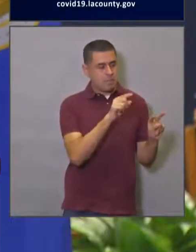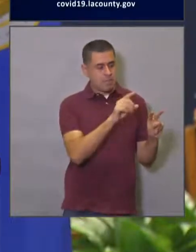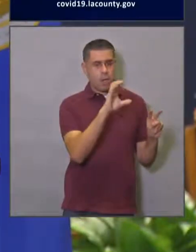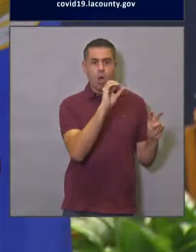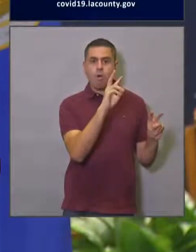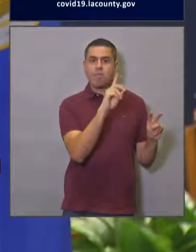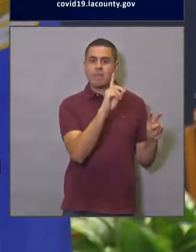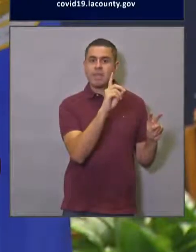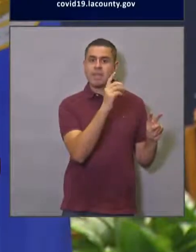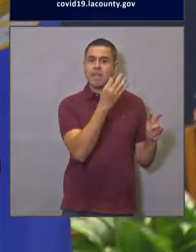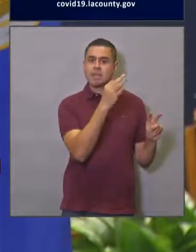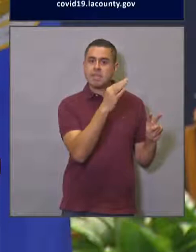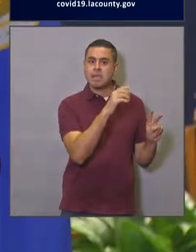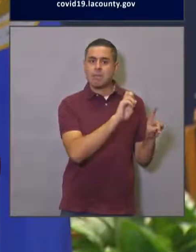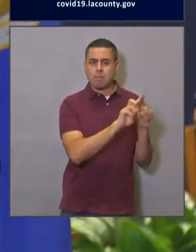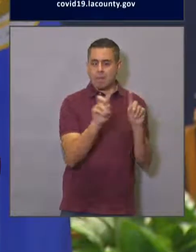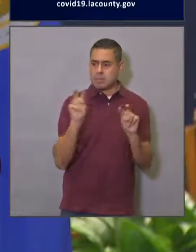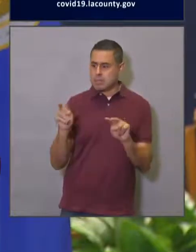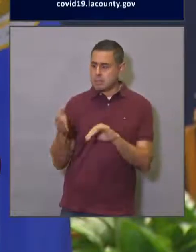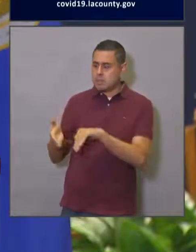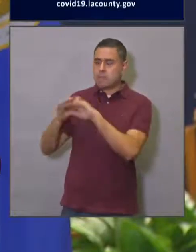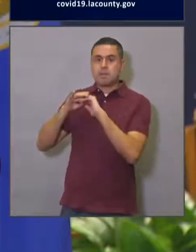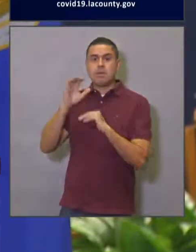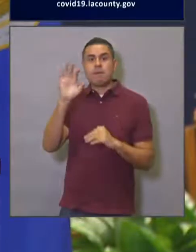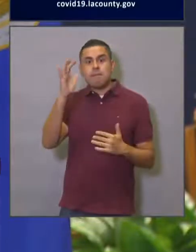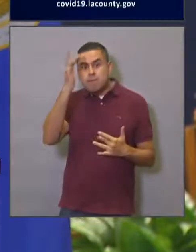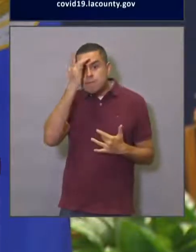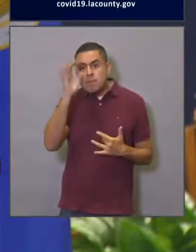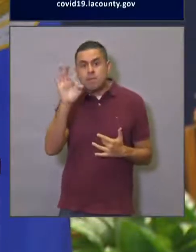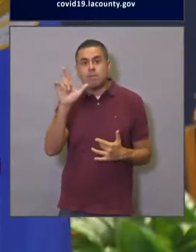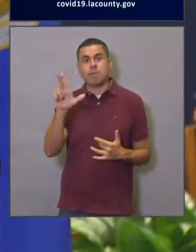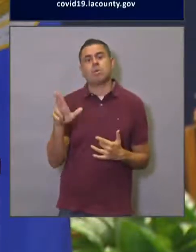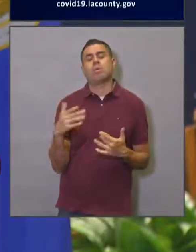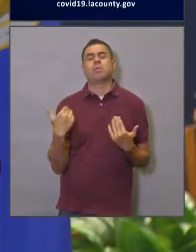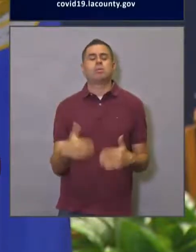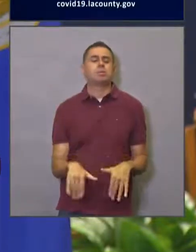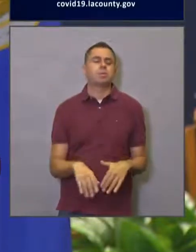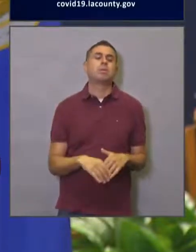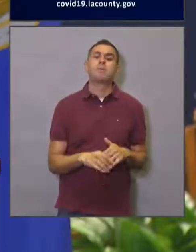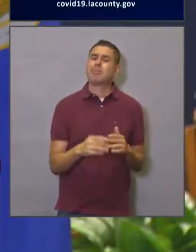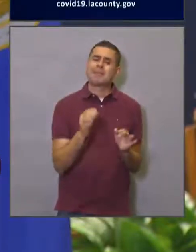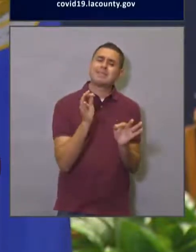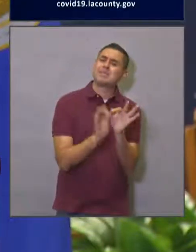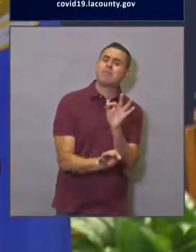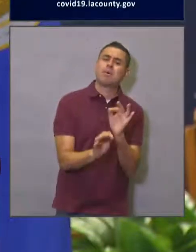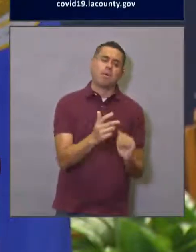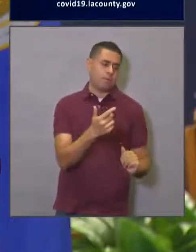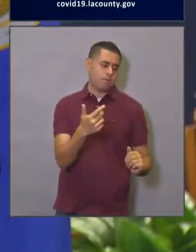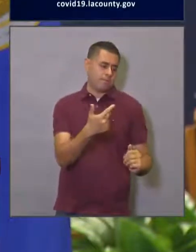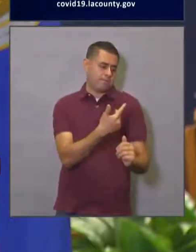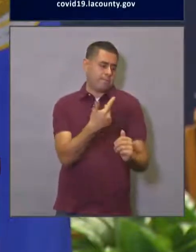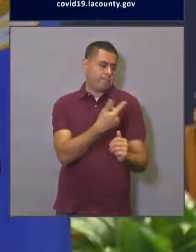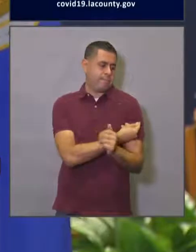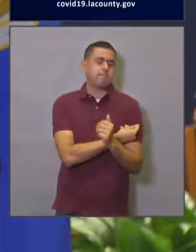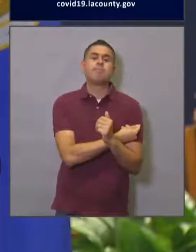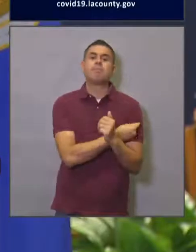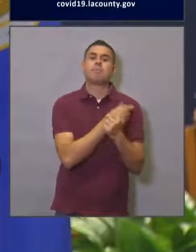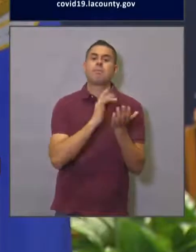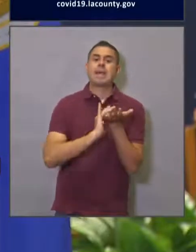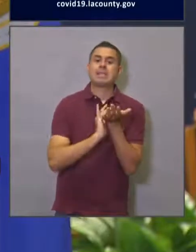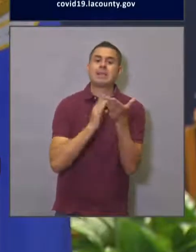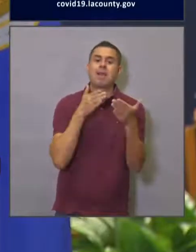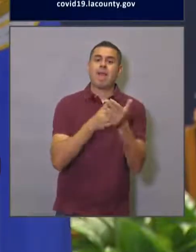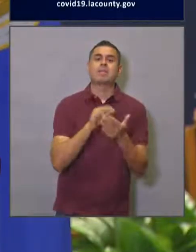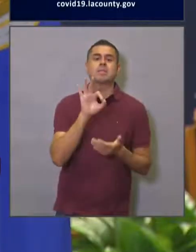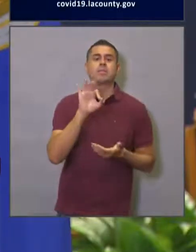con COVID-19. La vacuna contra la gripe es simple y se puede hacer a través del consultorio de su médico,